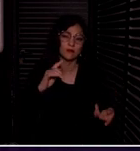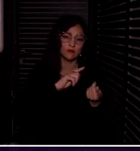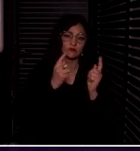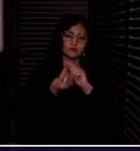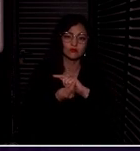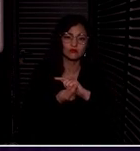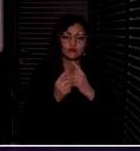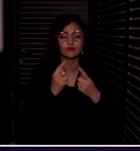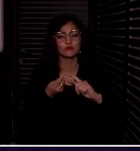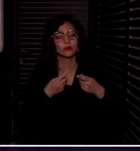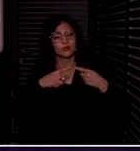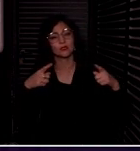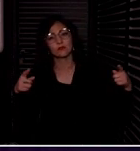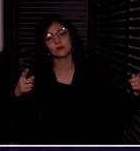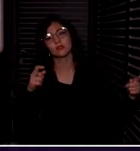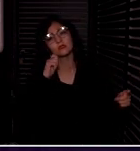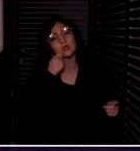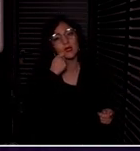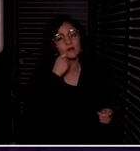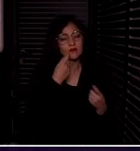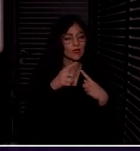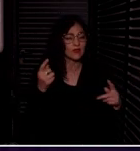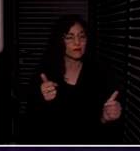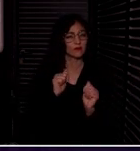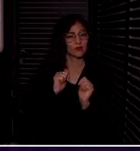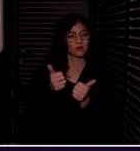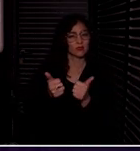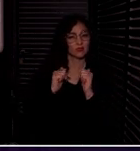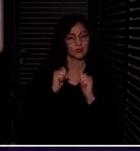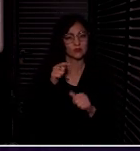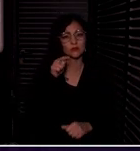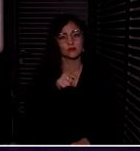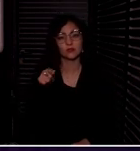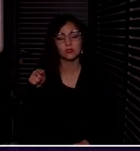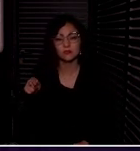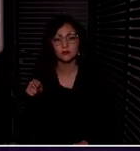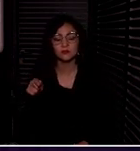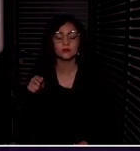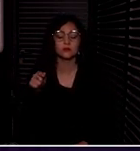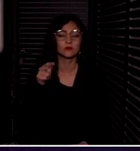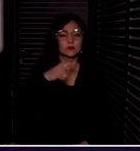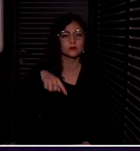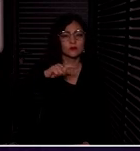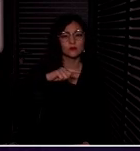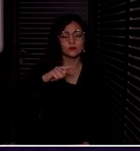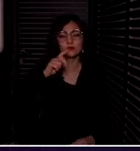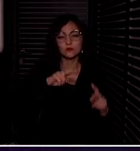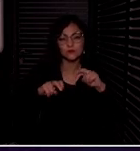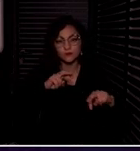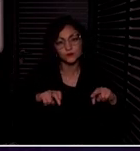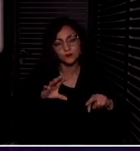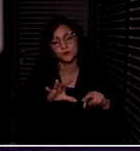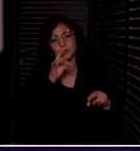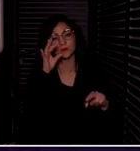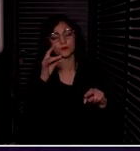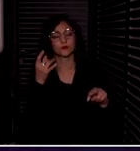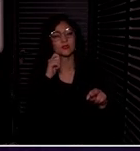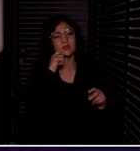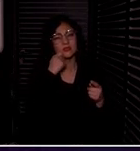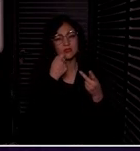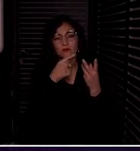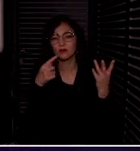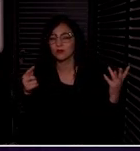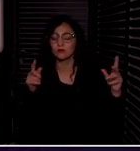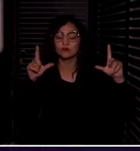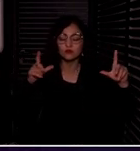ecosistema mediático, implica muchos retos. Voy a tratar de hacer un breve diagnóstico, muy sintético, con una prognosis de escenario